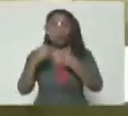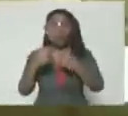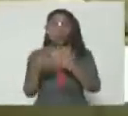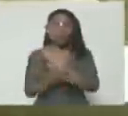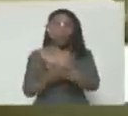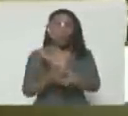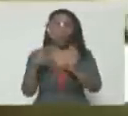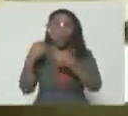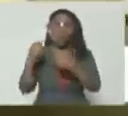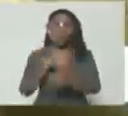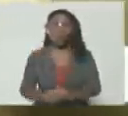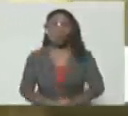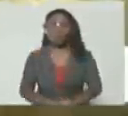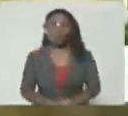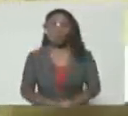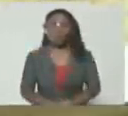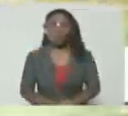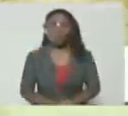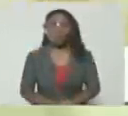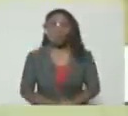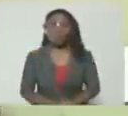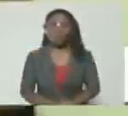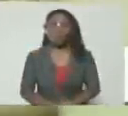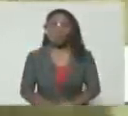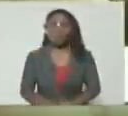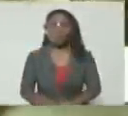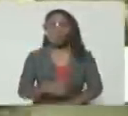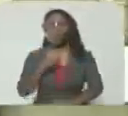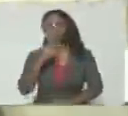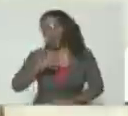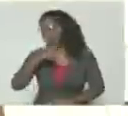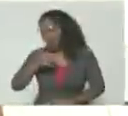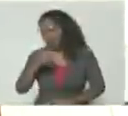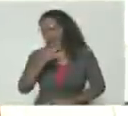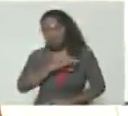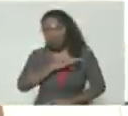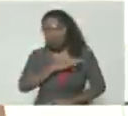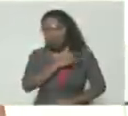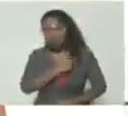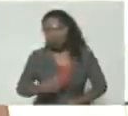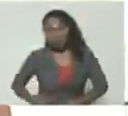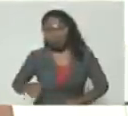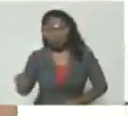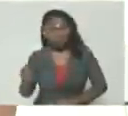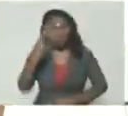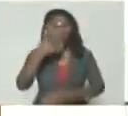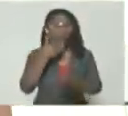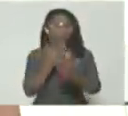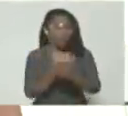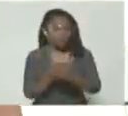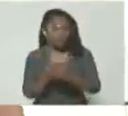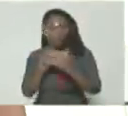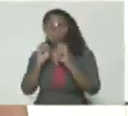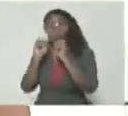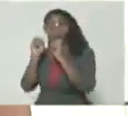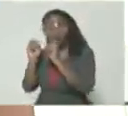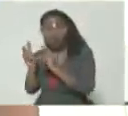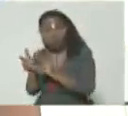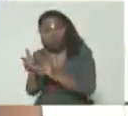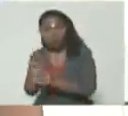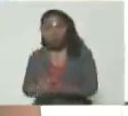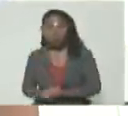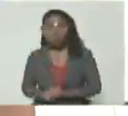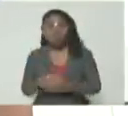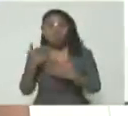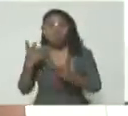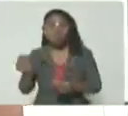estamos vendiendo? Muy buenas tardes, señor presidente. Primeramente, agradecerles la oportunidad que